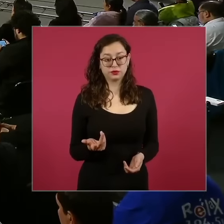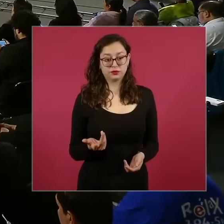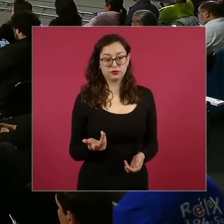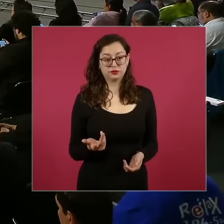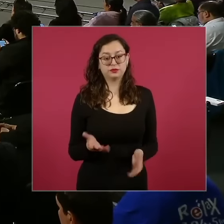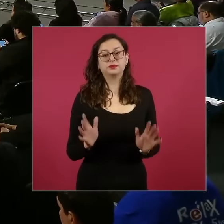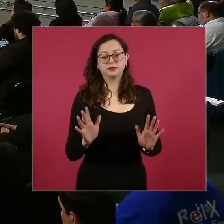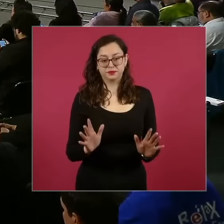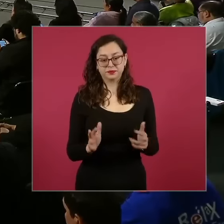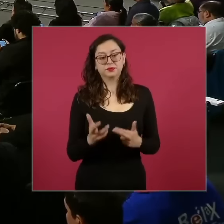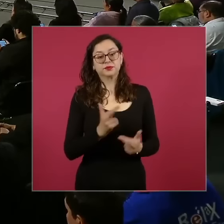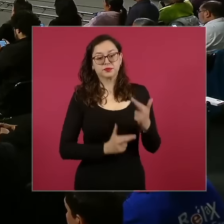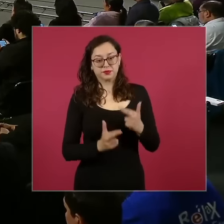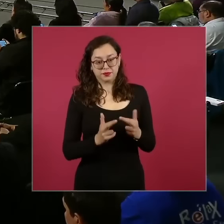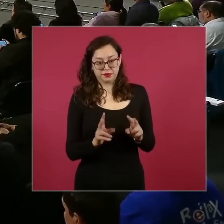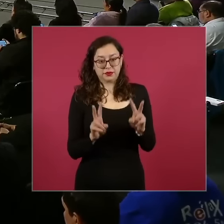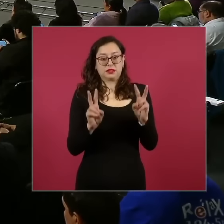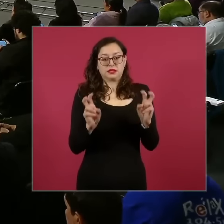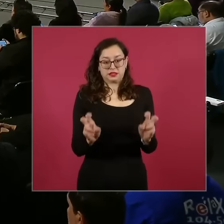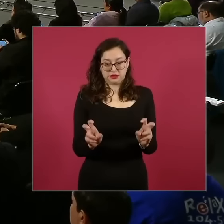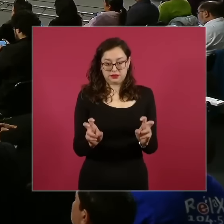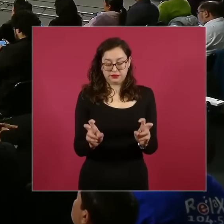Pero regresemos. Aún